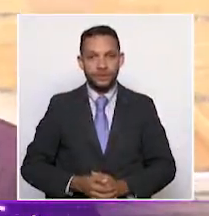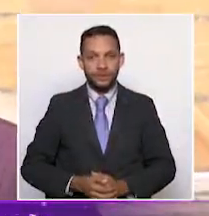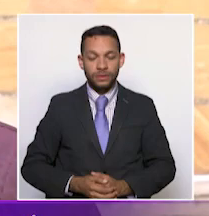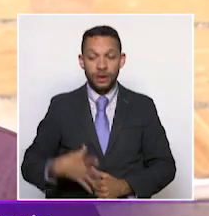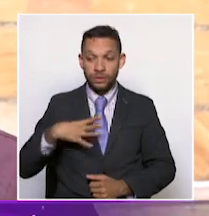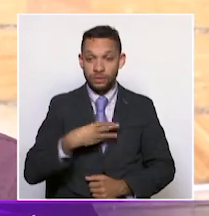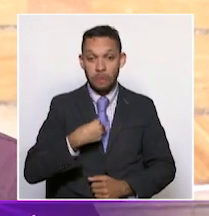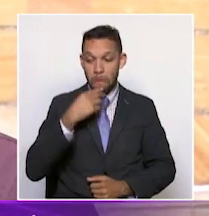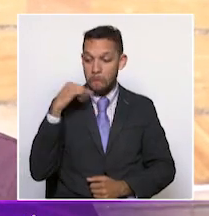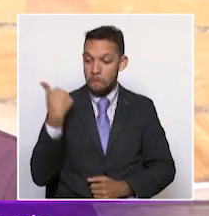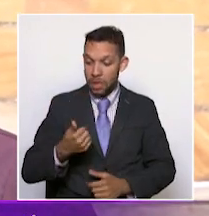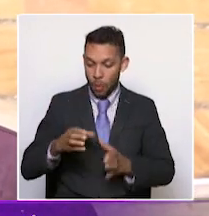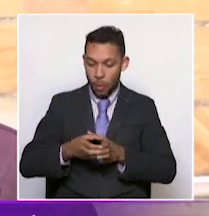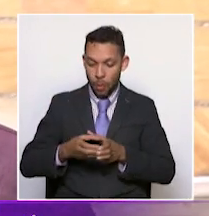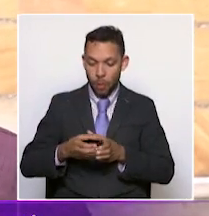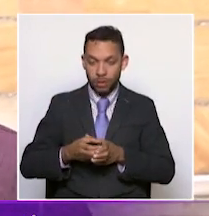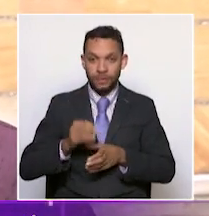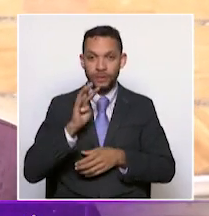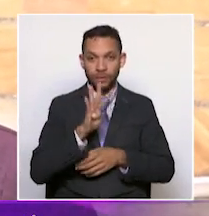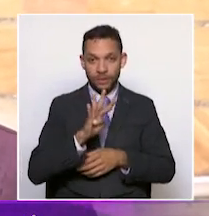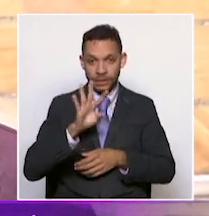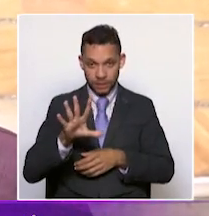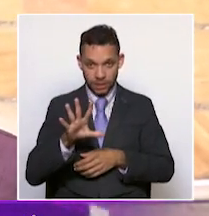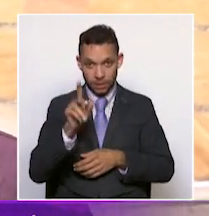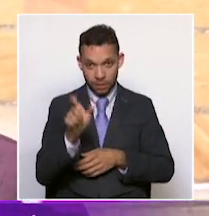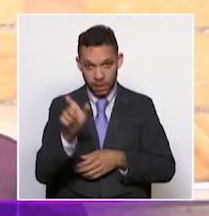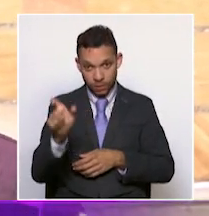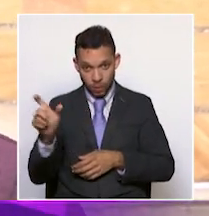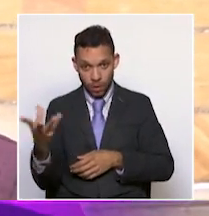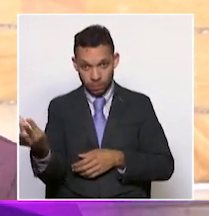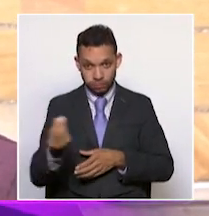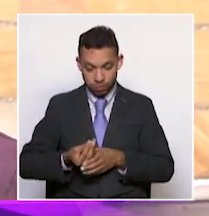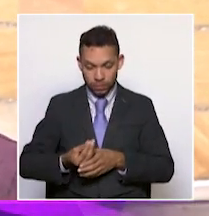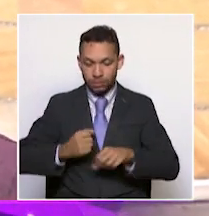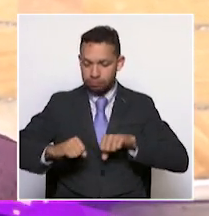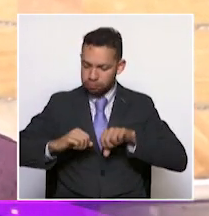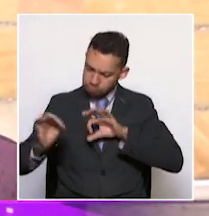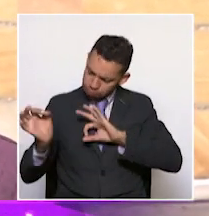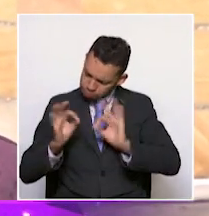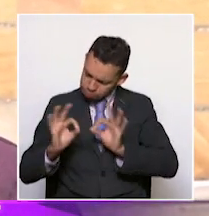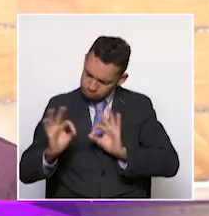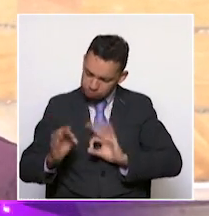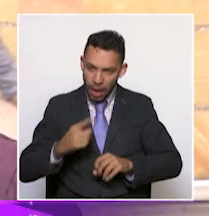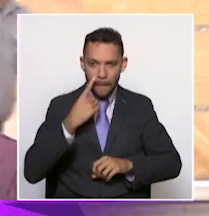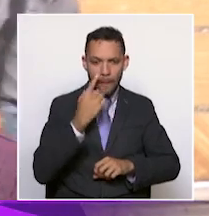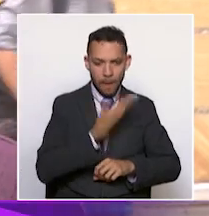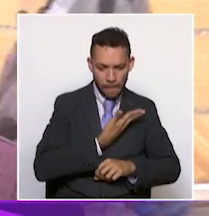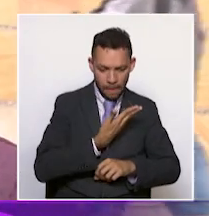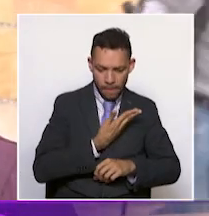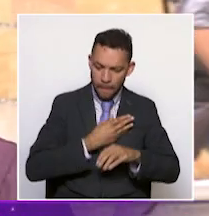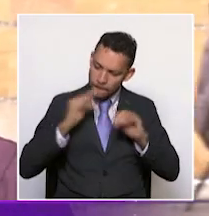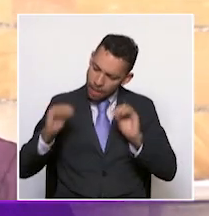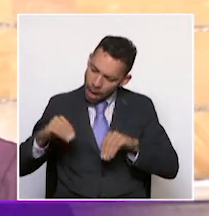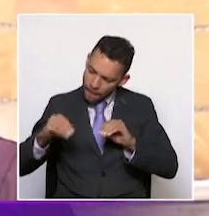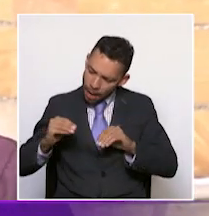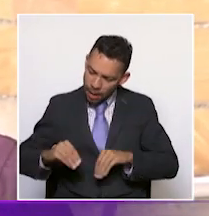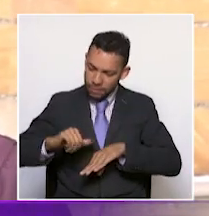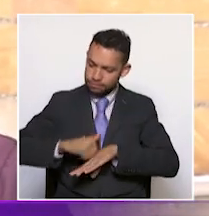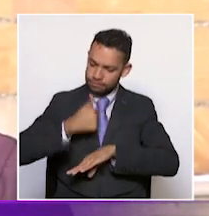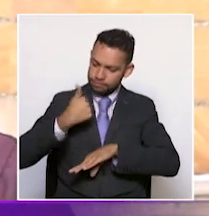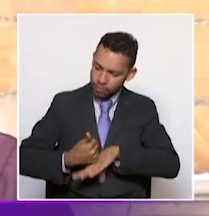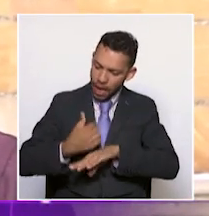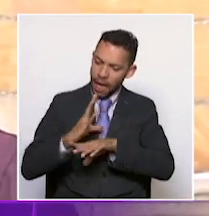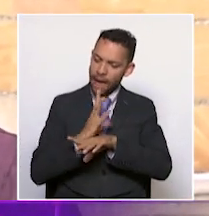Bueno, pues la delegación fue de 45 personas, fue un trabajo muy arduo de parte de los padres de familia, de los directores